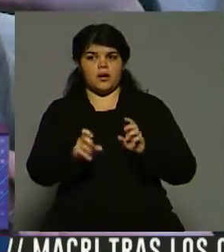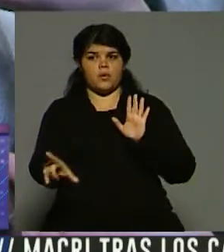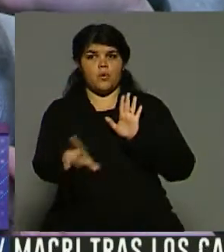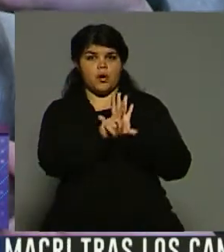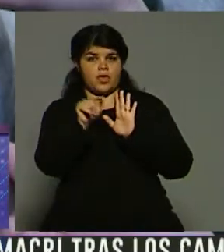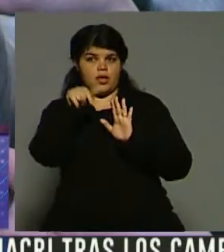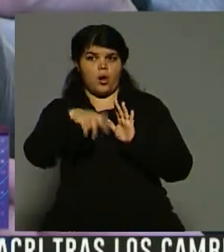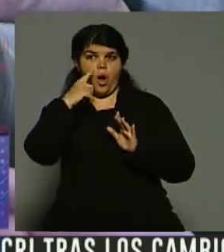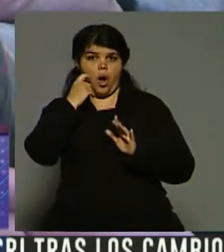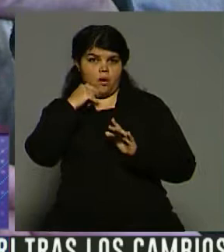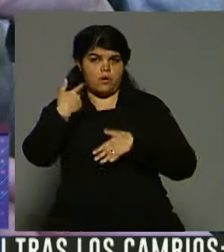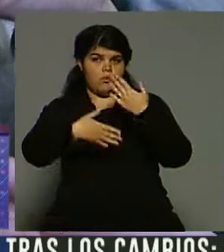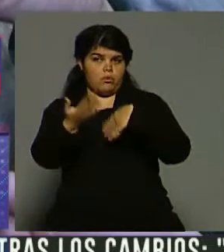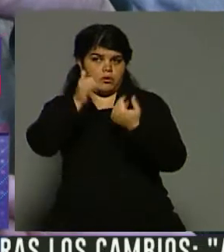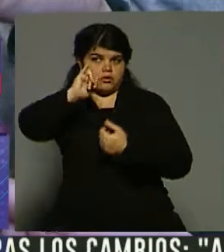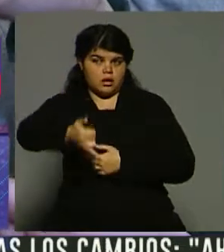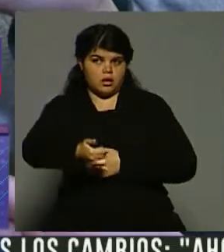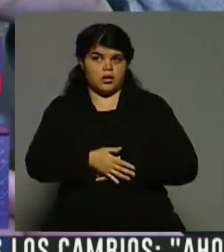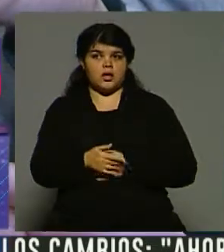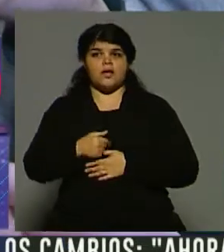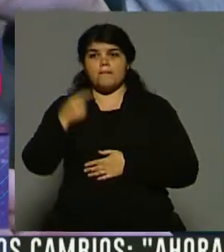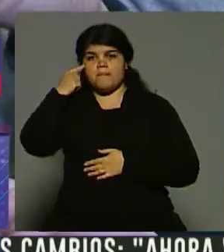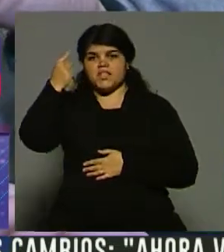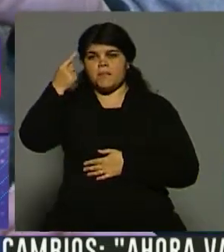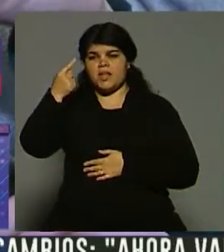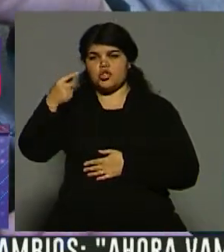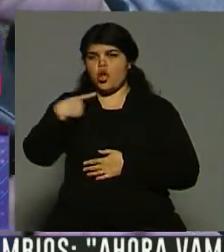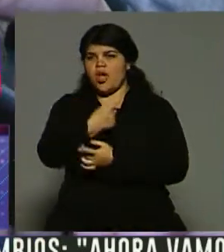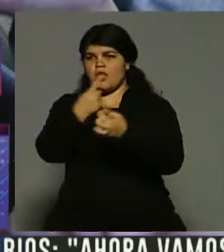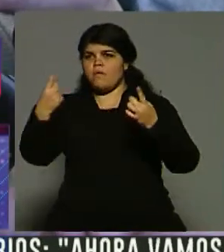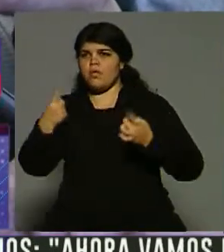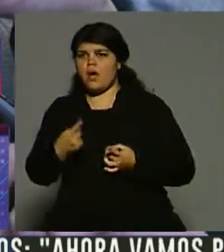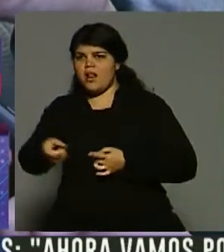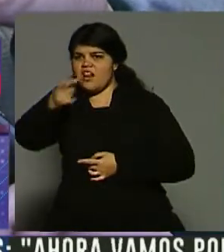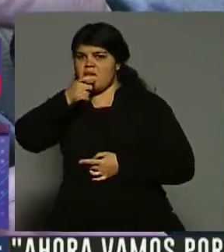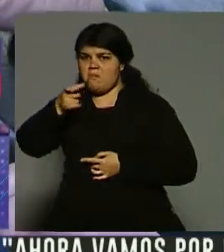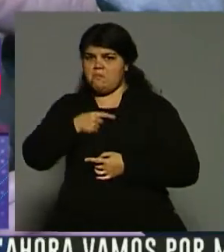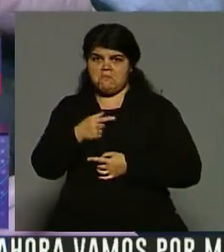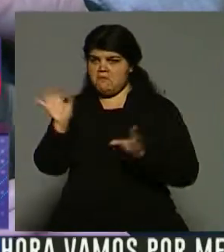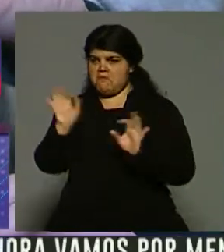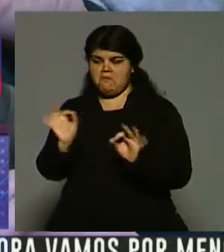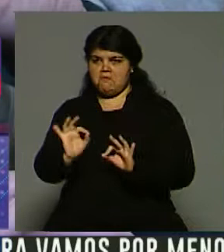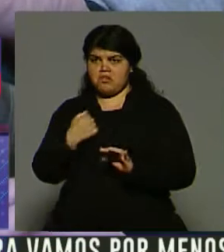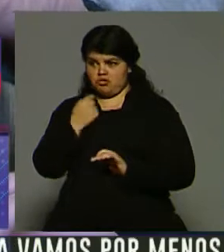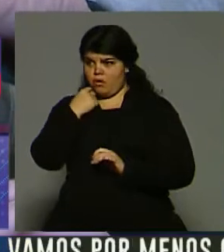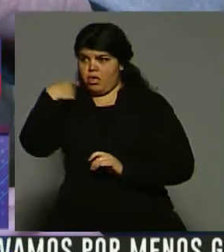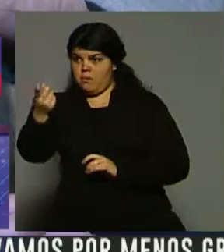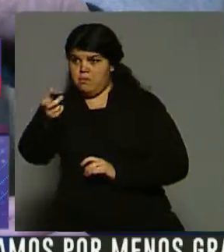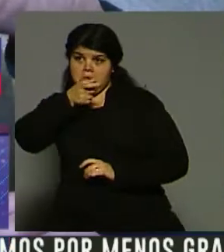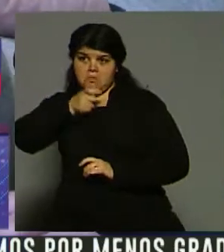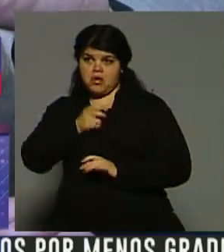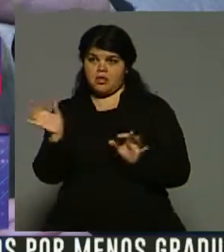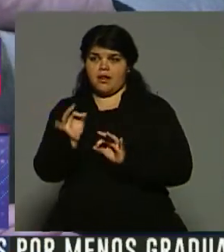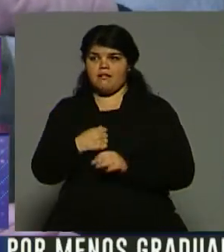hombre solvente. Desde el pensamiento individual, no terminó de contestar la pregunta que yo hice y que me quedó, digamos,